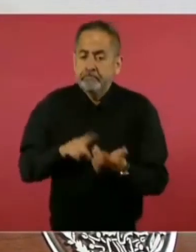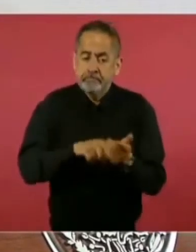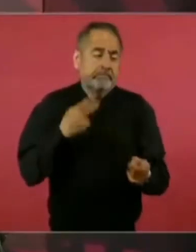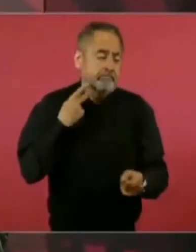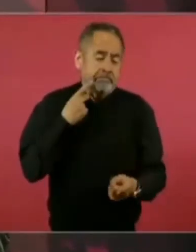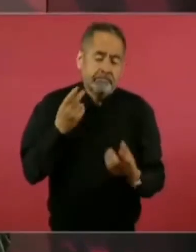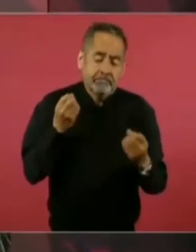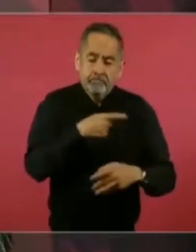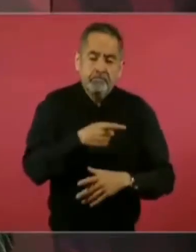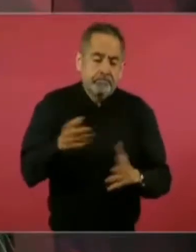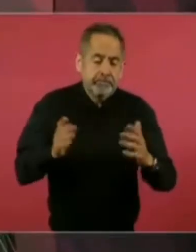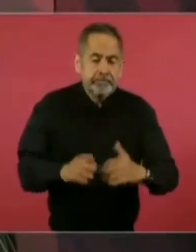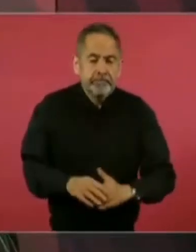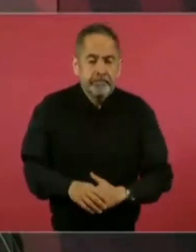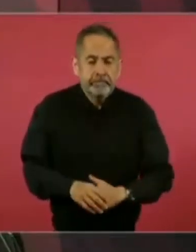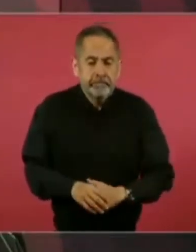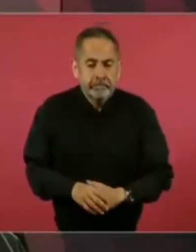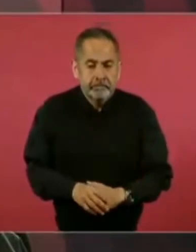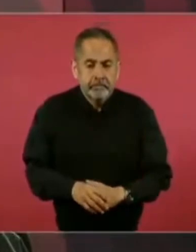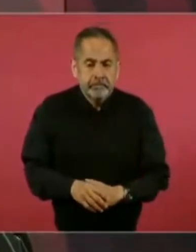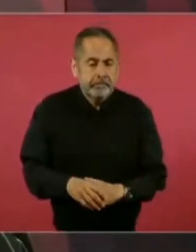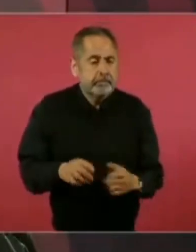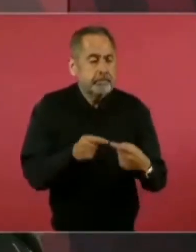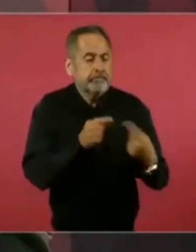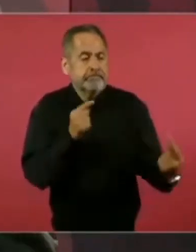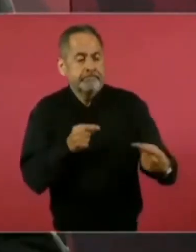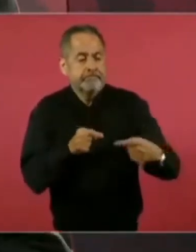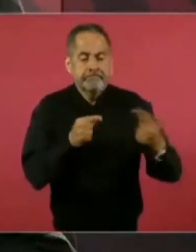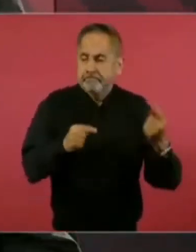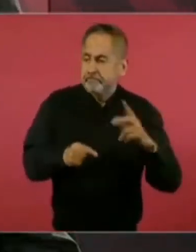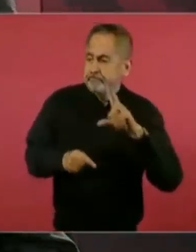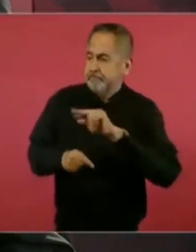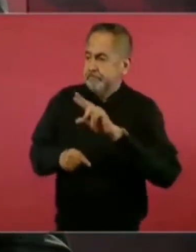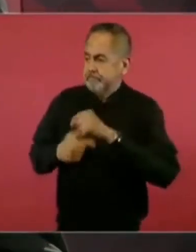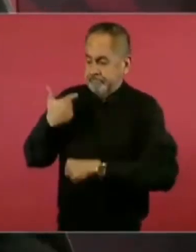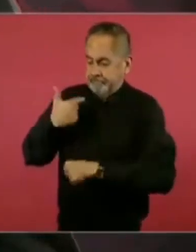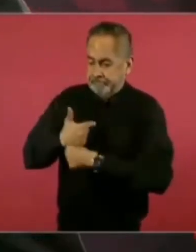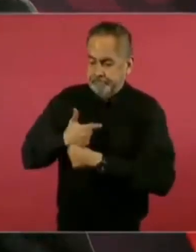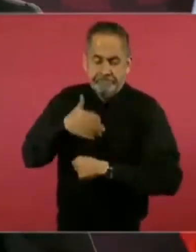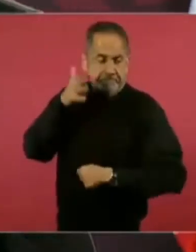políticos de adversarios nuestros,